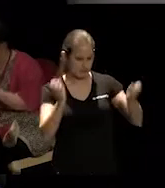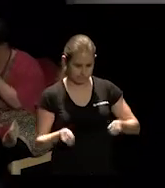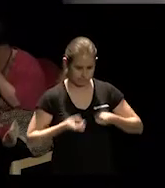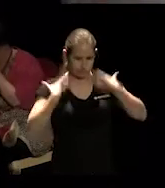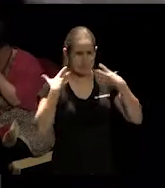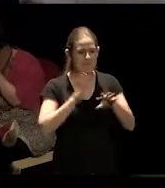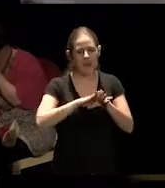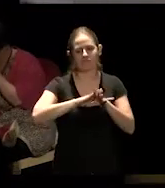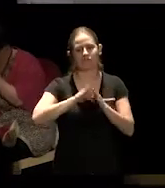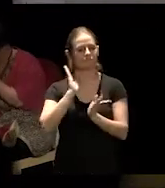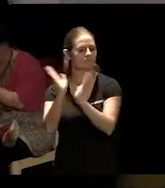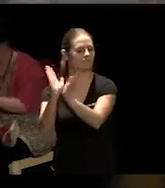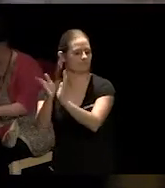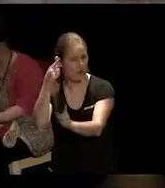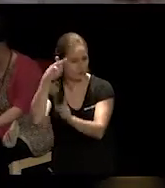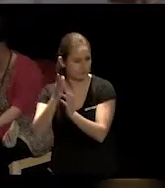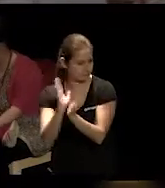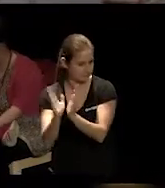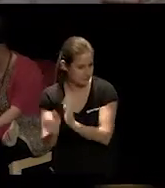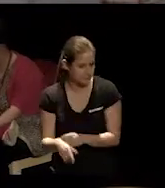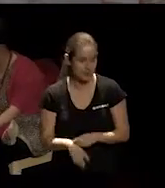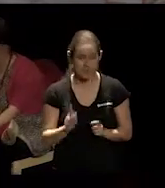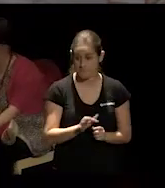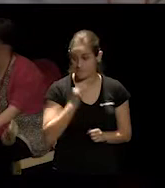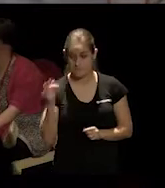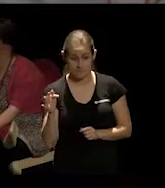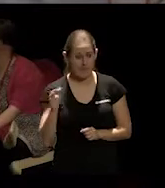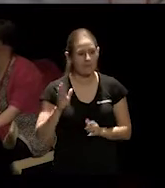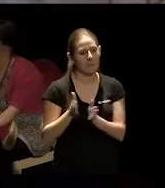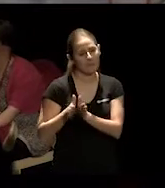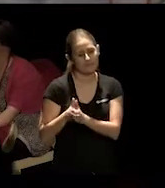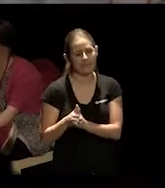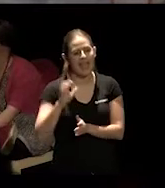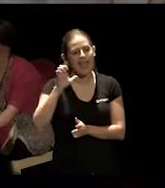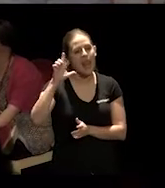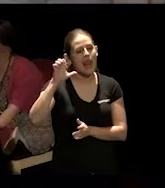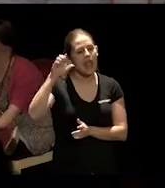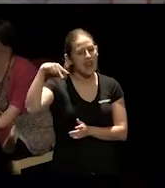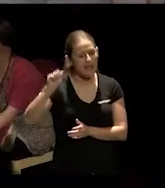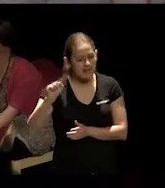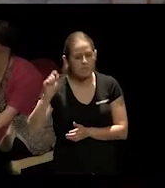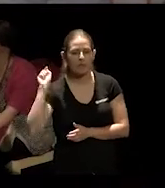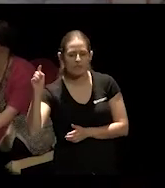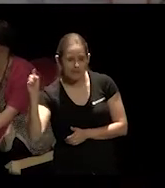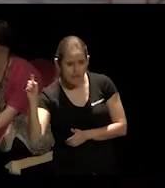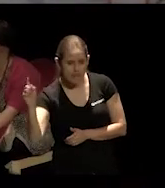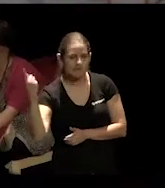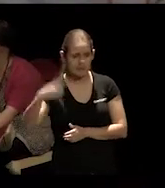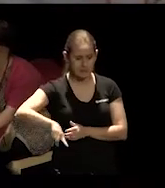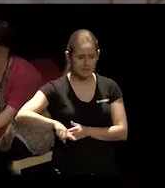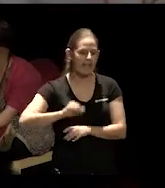primer lugar, voy a presentar a Elena Ferrari Esquinca, que es jefa de estudios del Estudio Esquinca, es además profesora de la RESAD